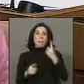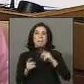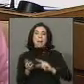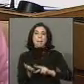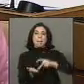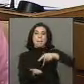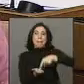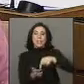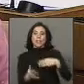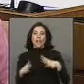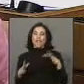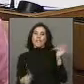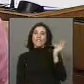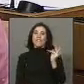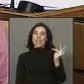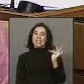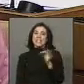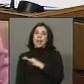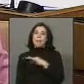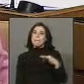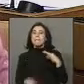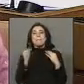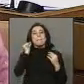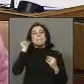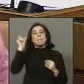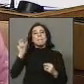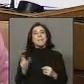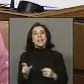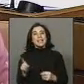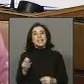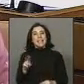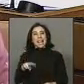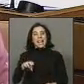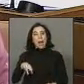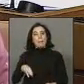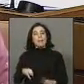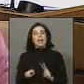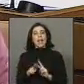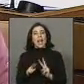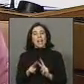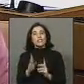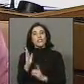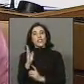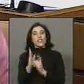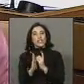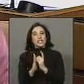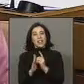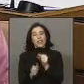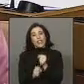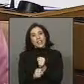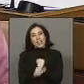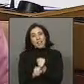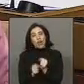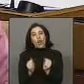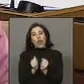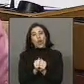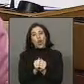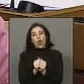Queremos felicitar realmente a la ministra del CERNAN, que ha llevado a cabo el desarrollo de este trabajo junto